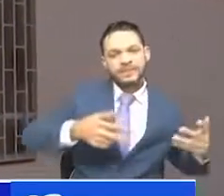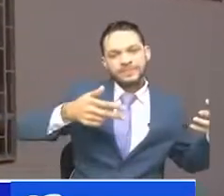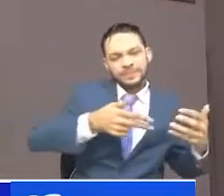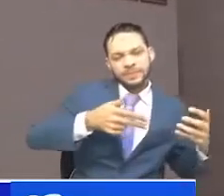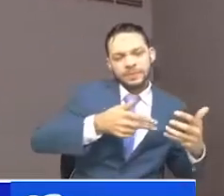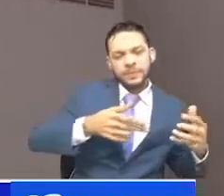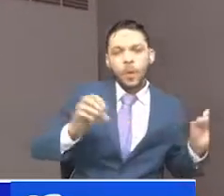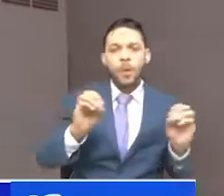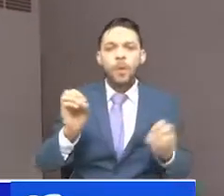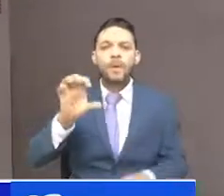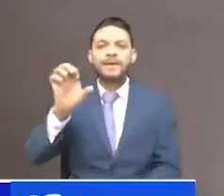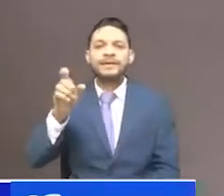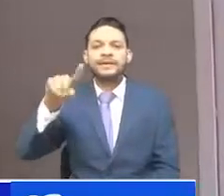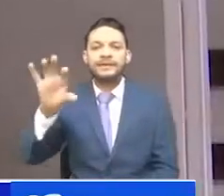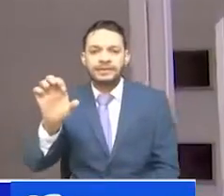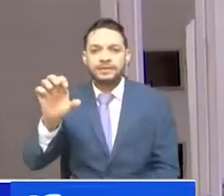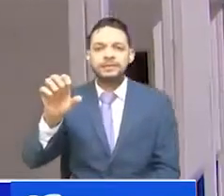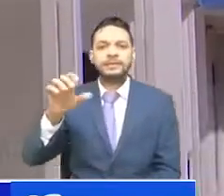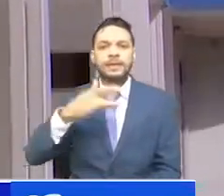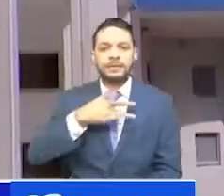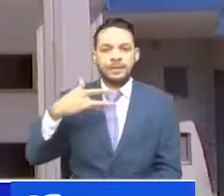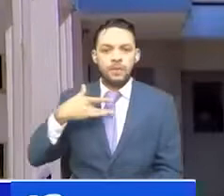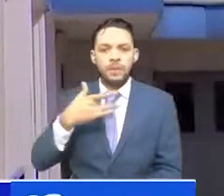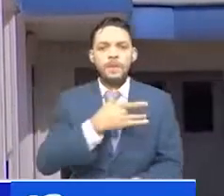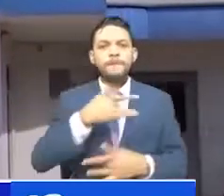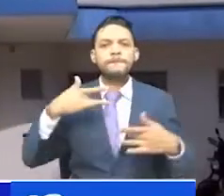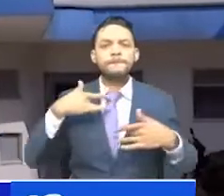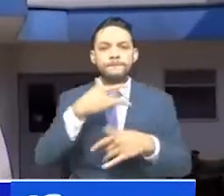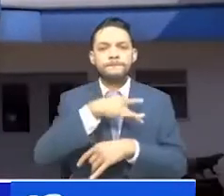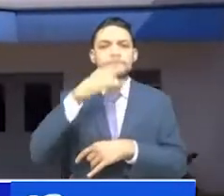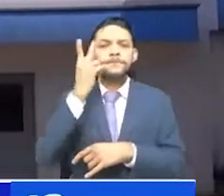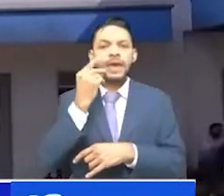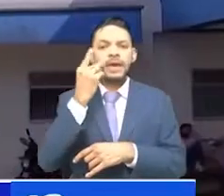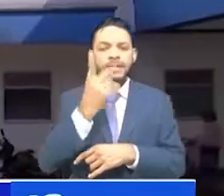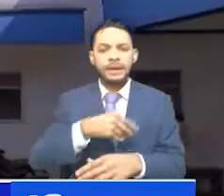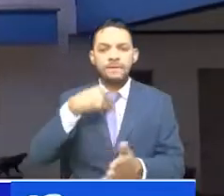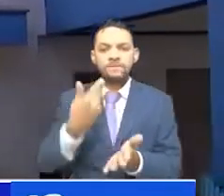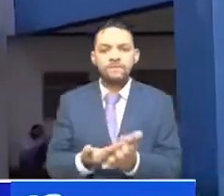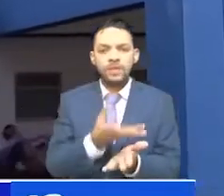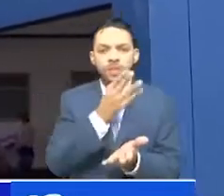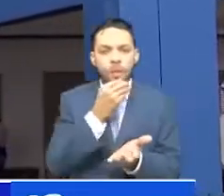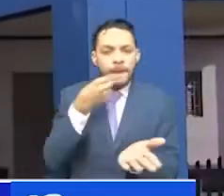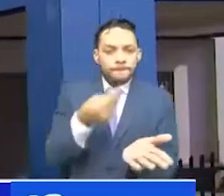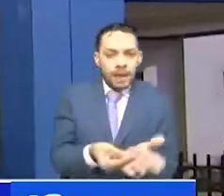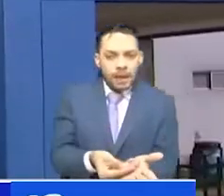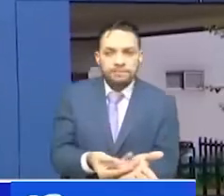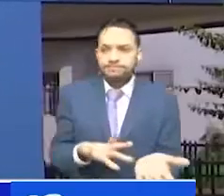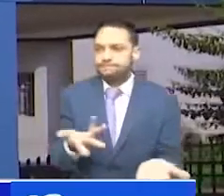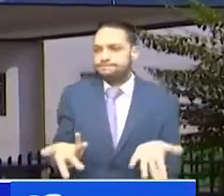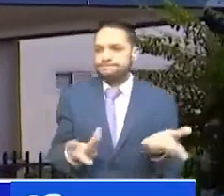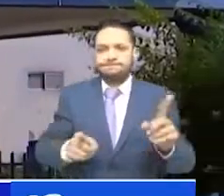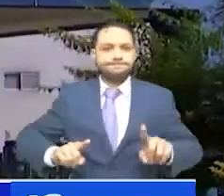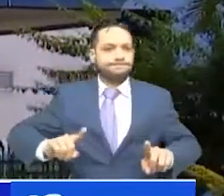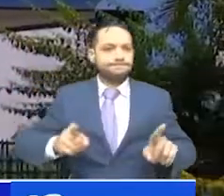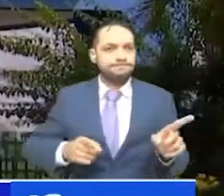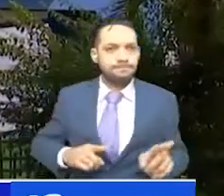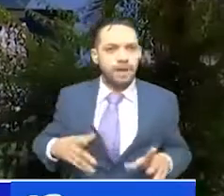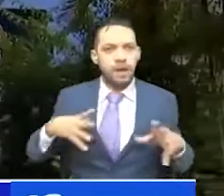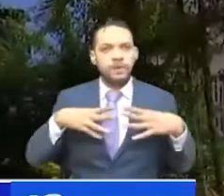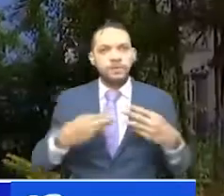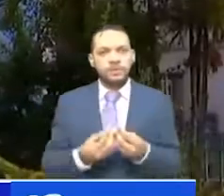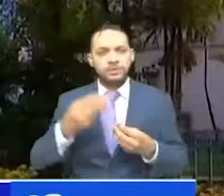que son, digamos, como los más afectados desde el punto de vista de los montos que les queda debiendo. Sin, obviamente, desconocer